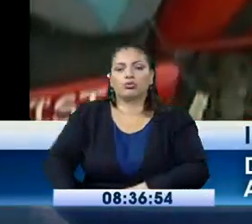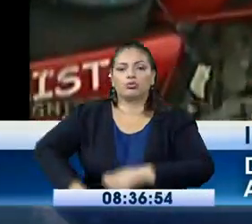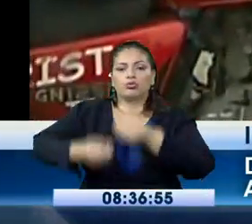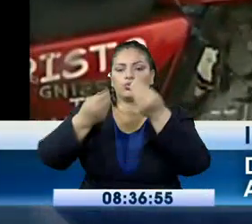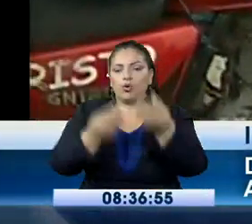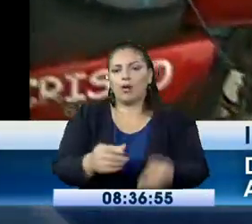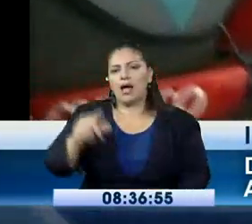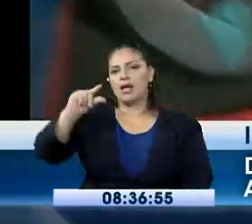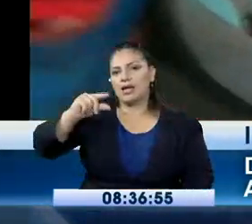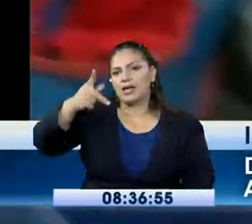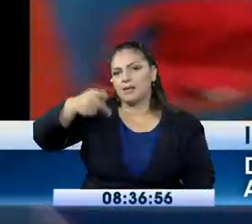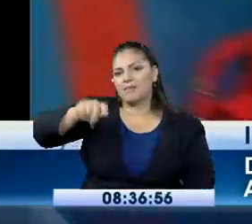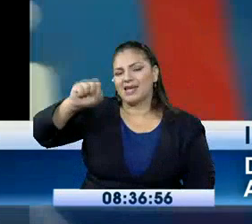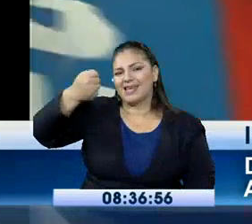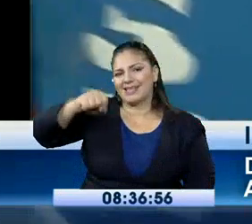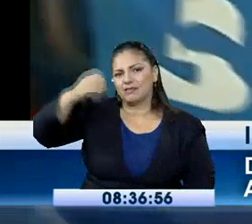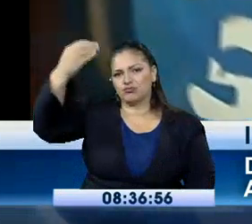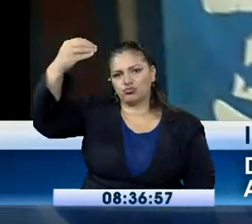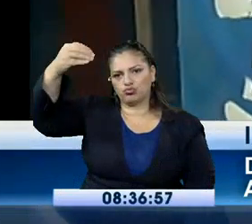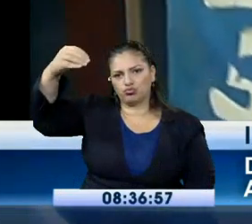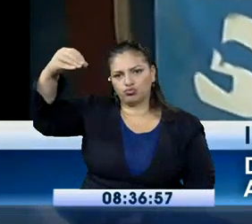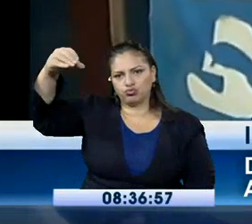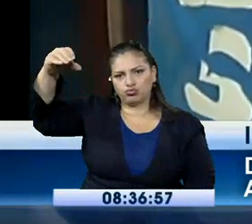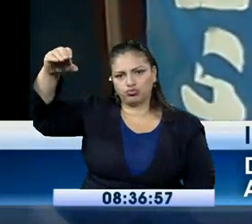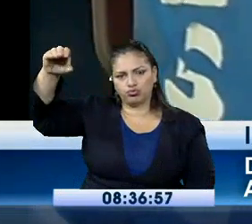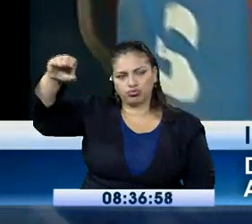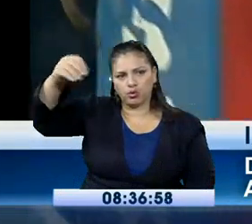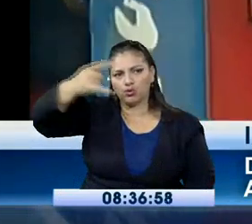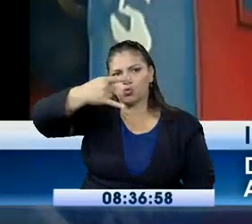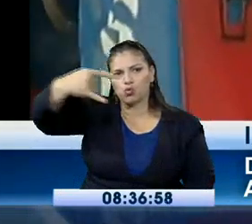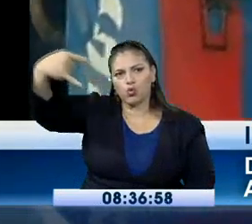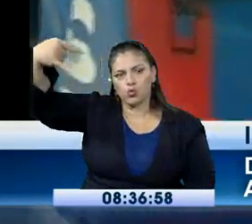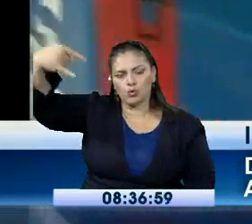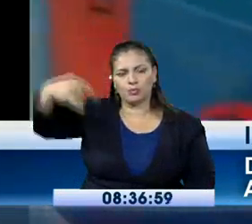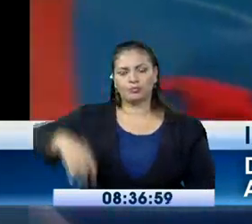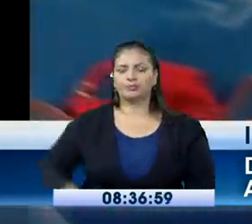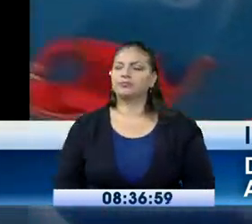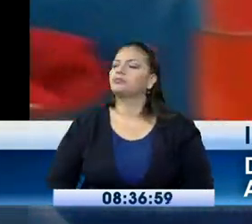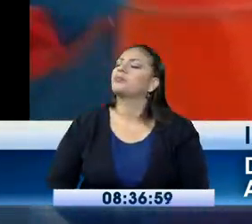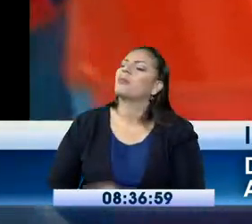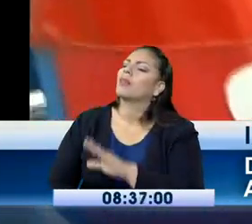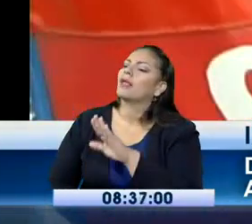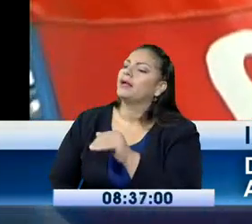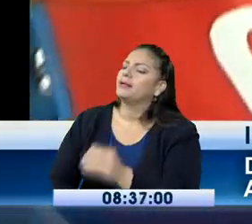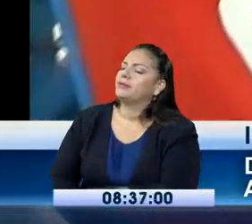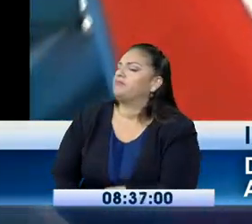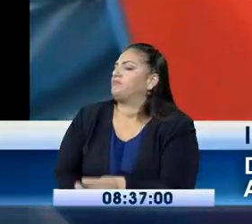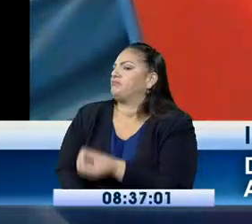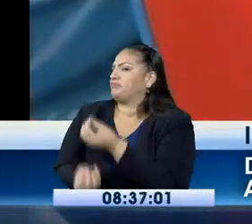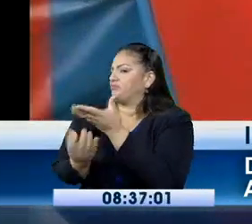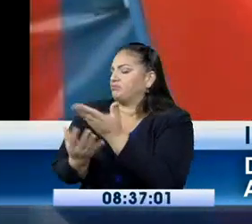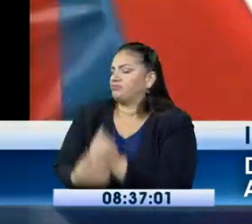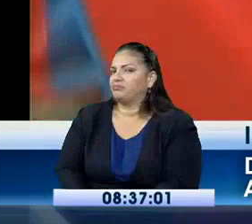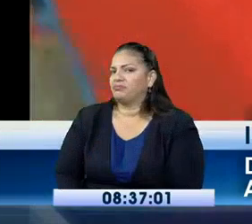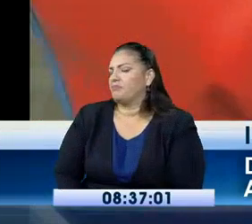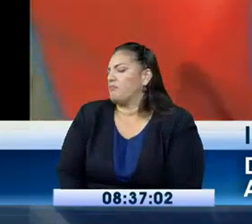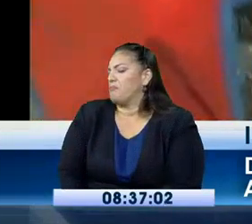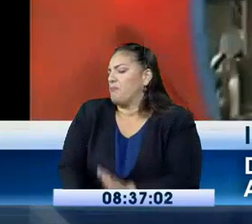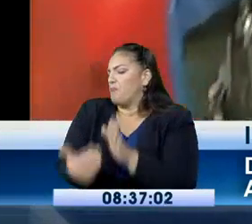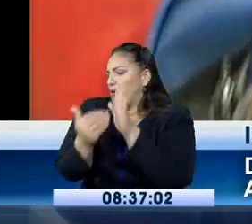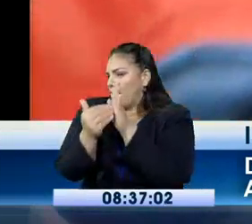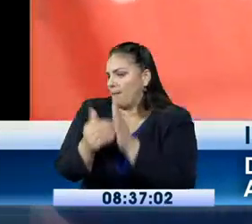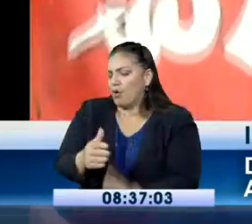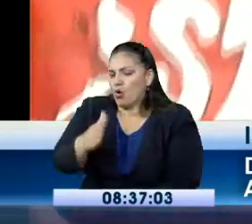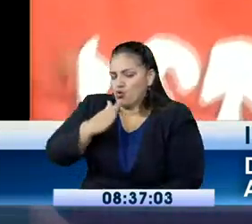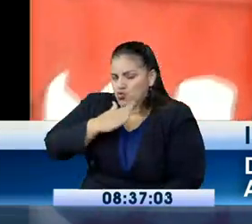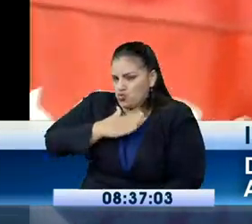siendo solicitados por la ATM. Ingeniero, si yo, mis amigos, mis compañeros, queremos, mis vecinos, queremos hacer una nueva cooperativa,